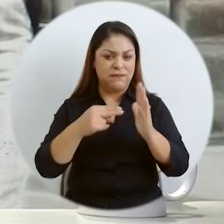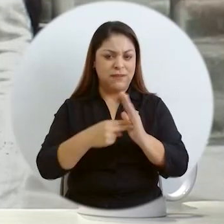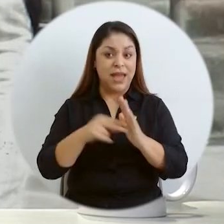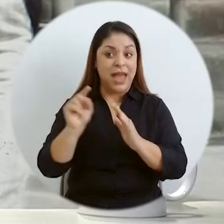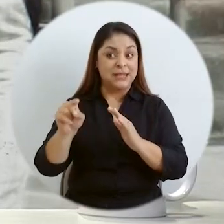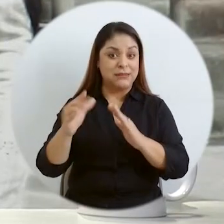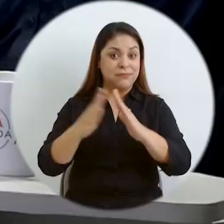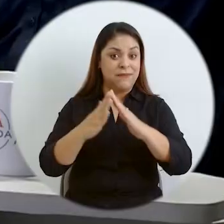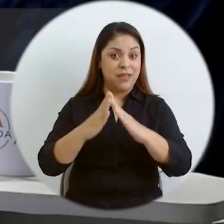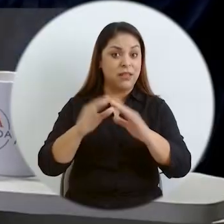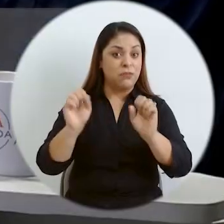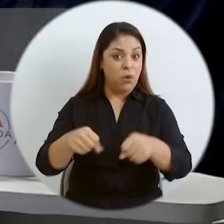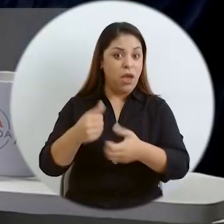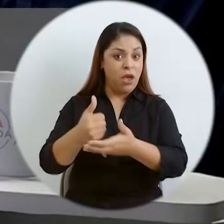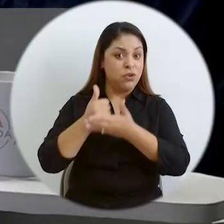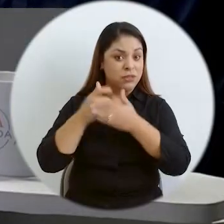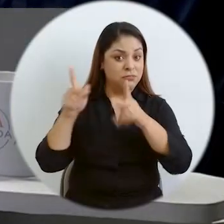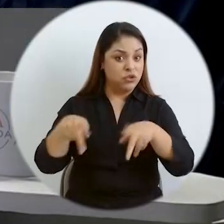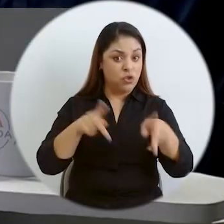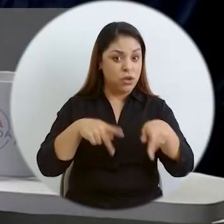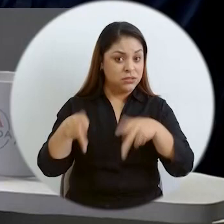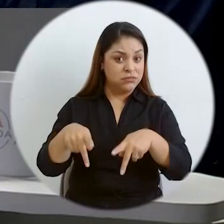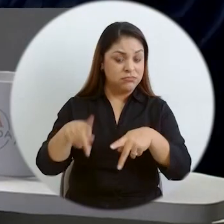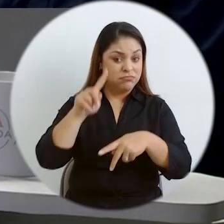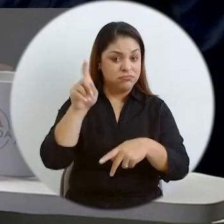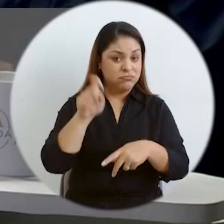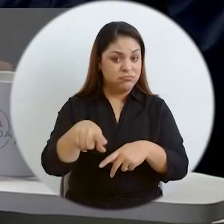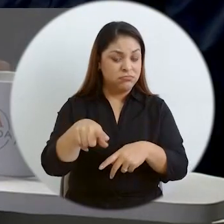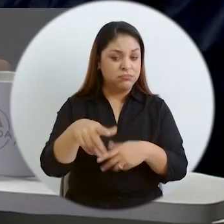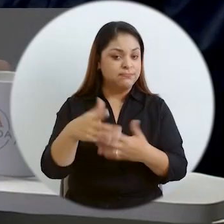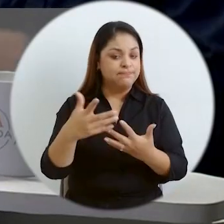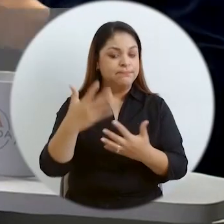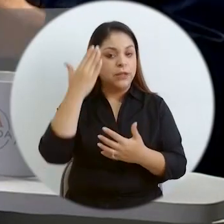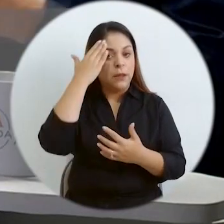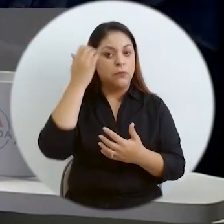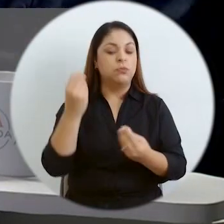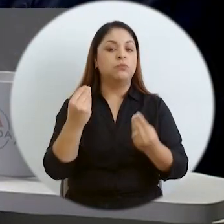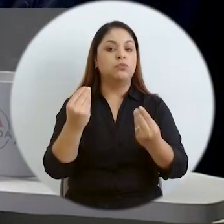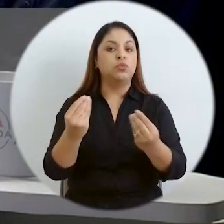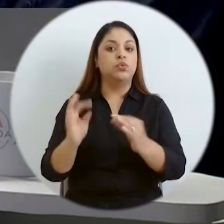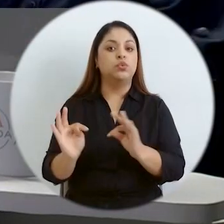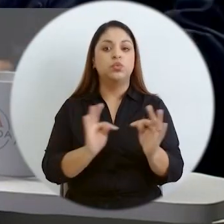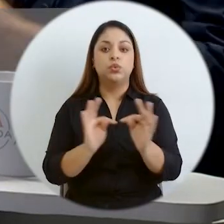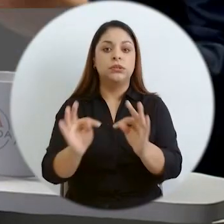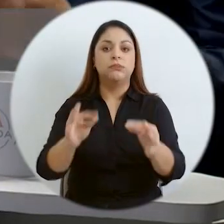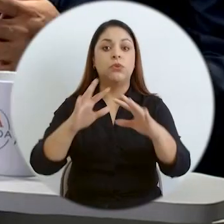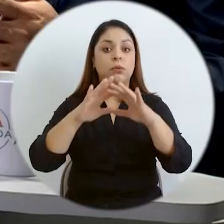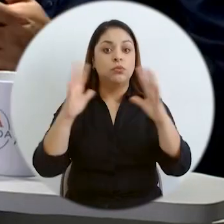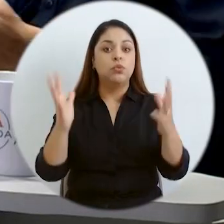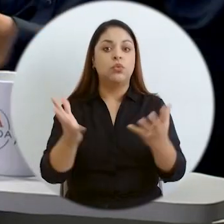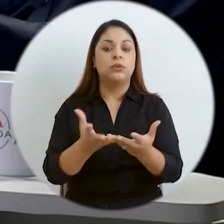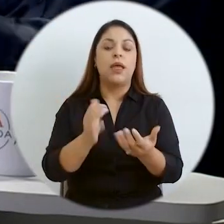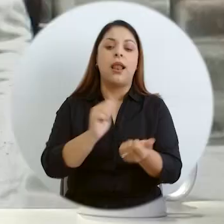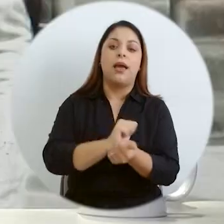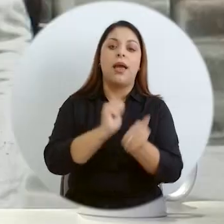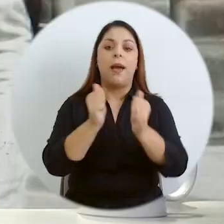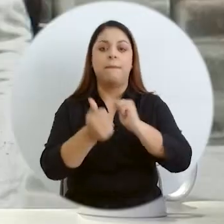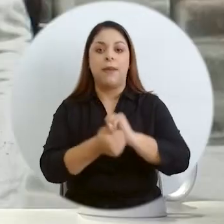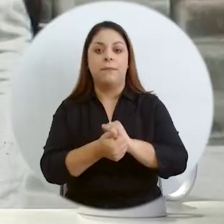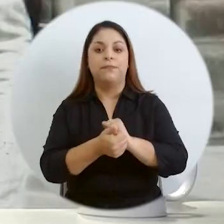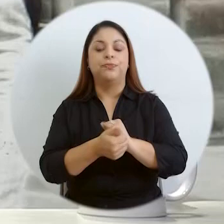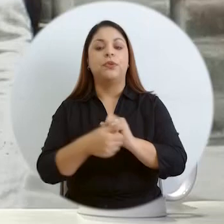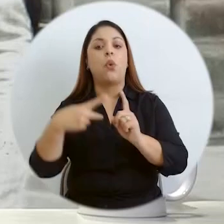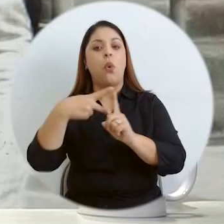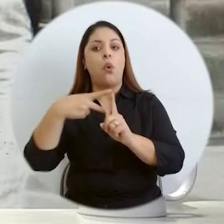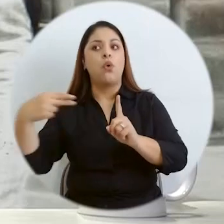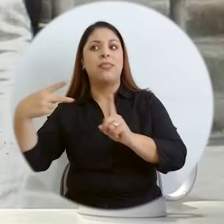puedan servirle a las personas, porque mucho del turismo mundial está cambiando de los hoteles grandes